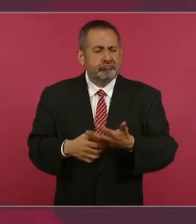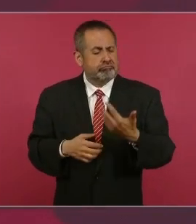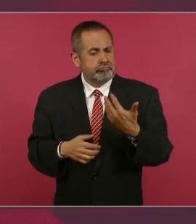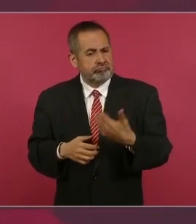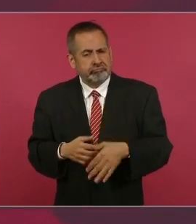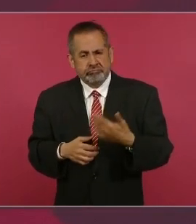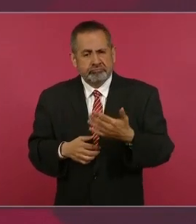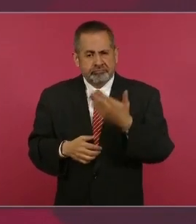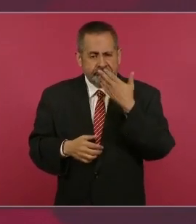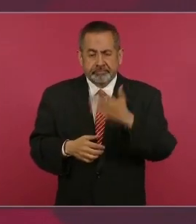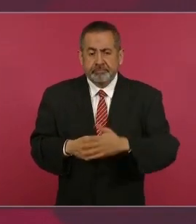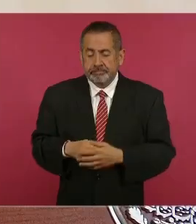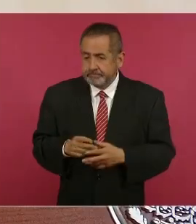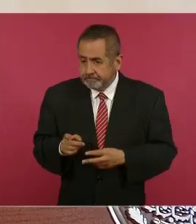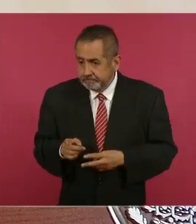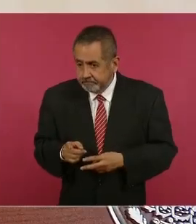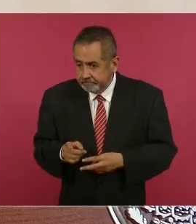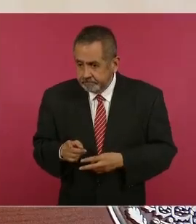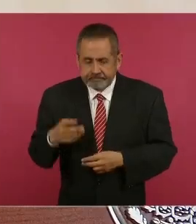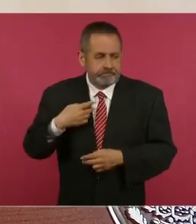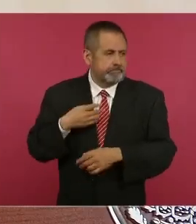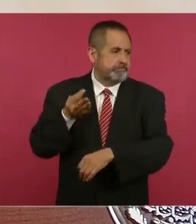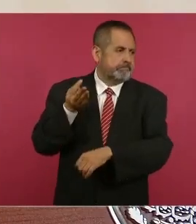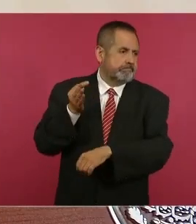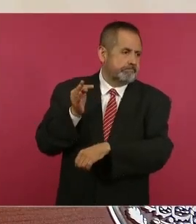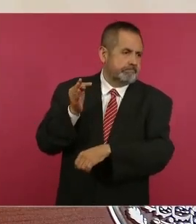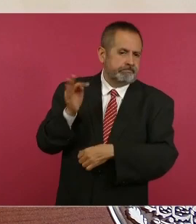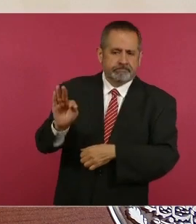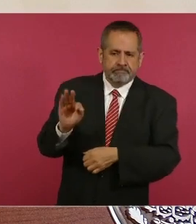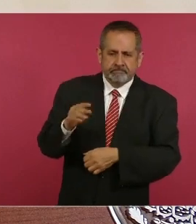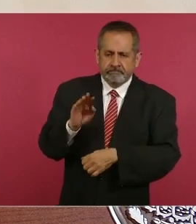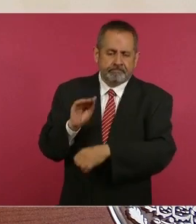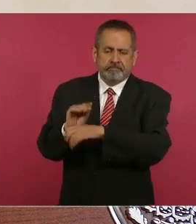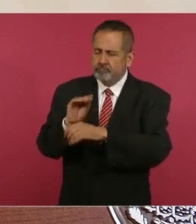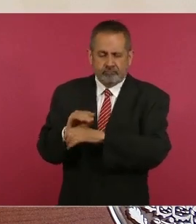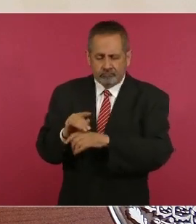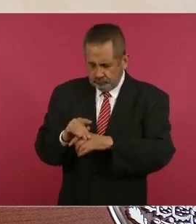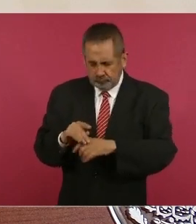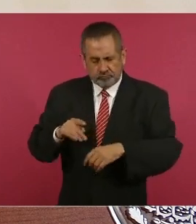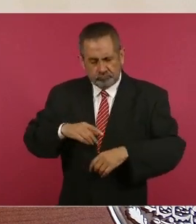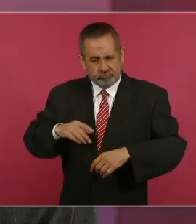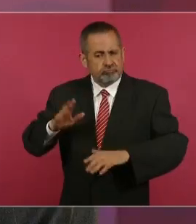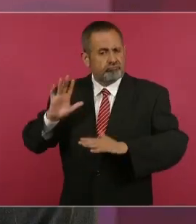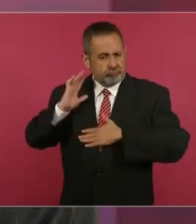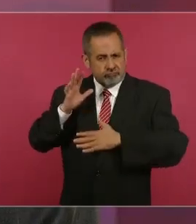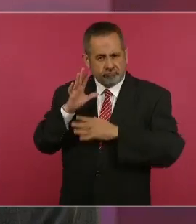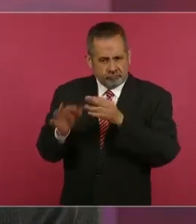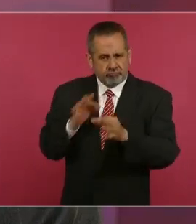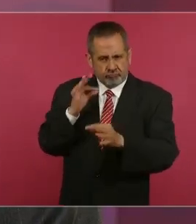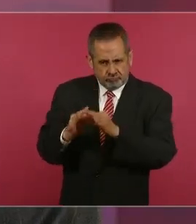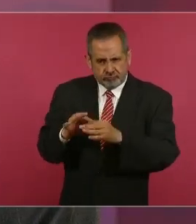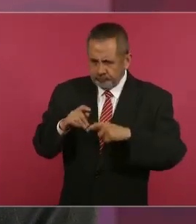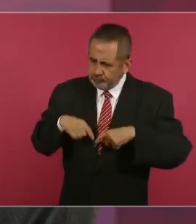también, y por eso no vamos a fallar, muy esperanzados de que